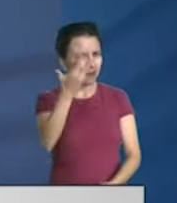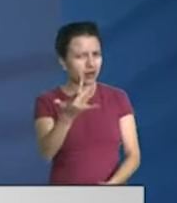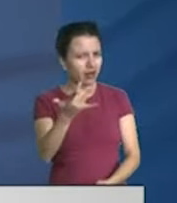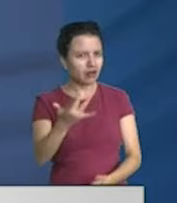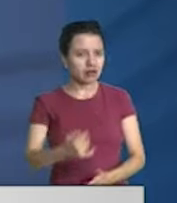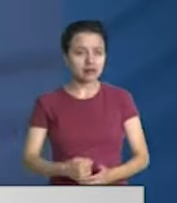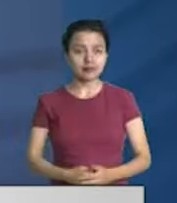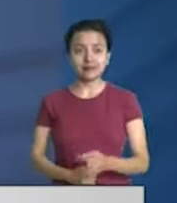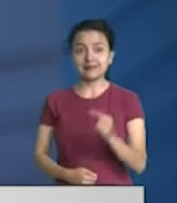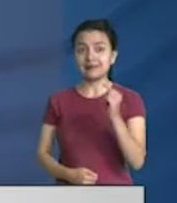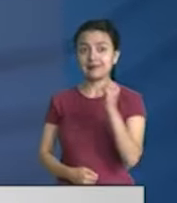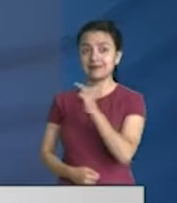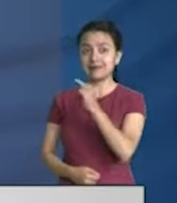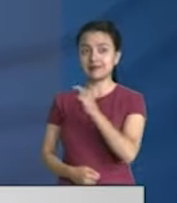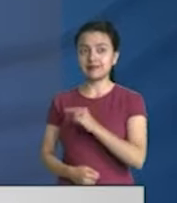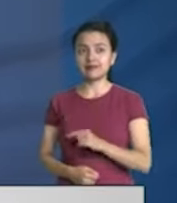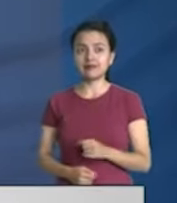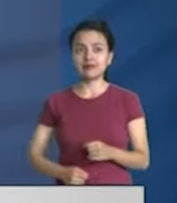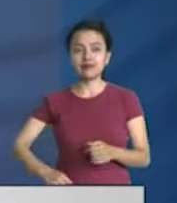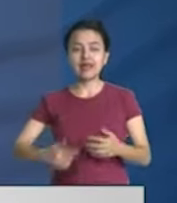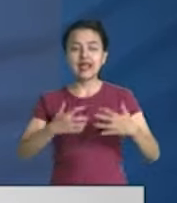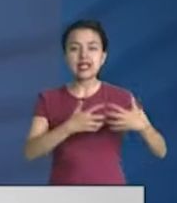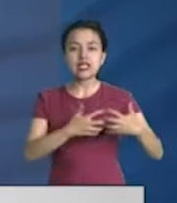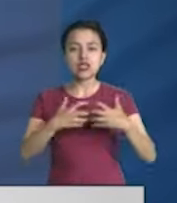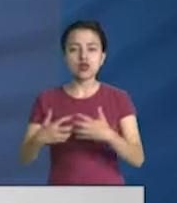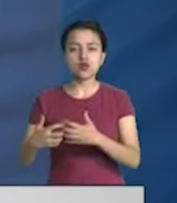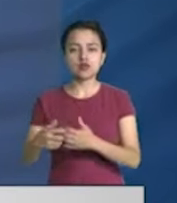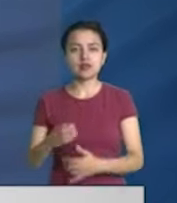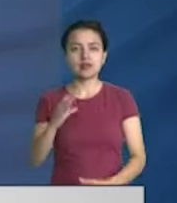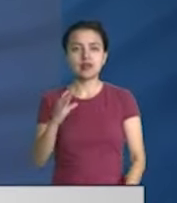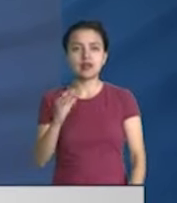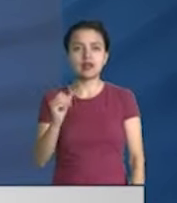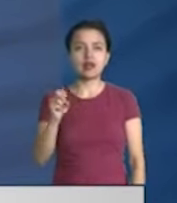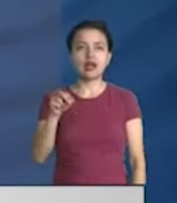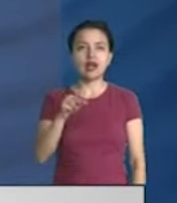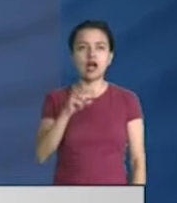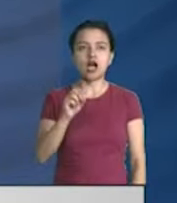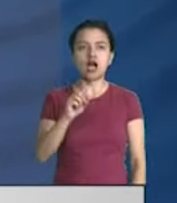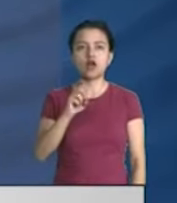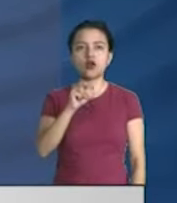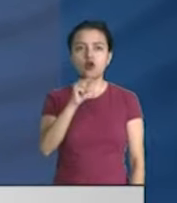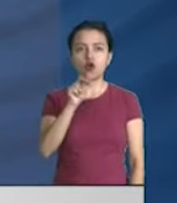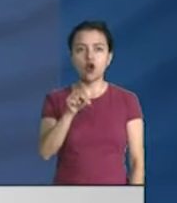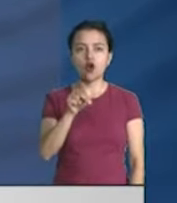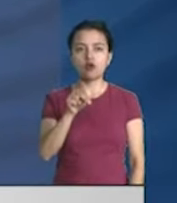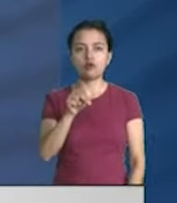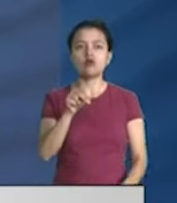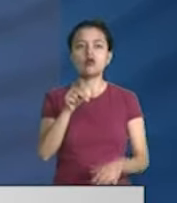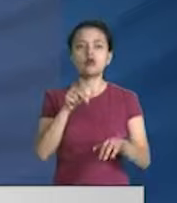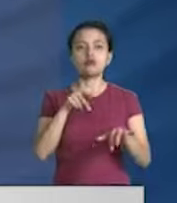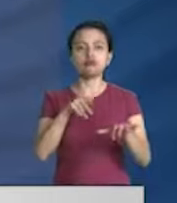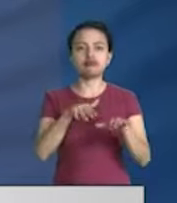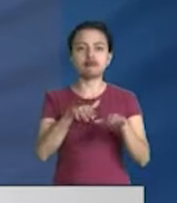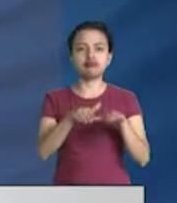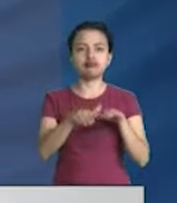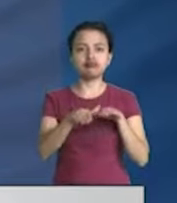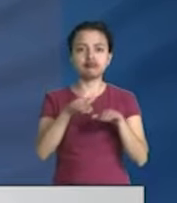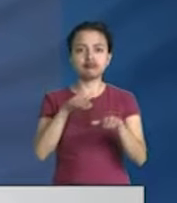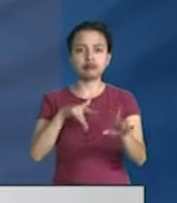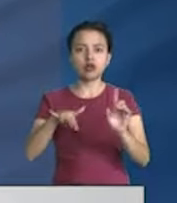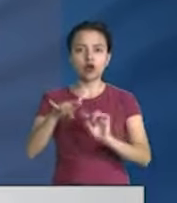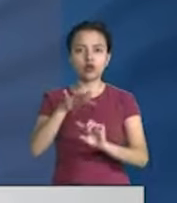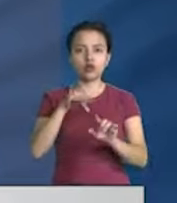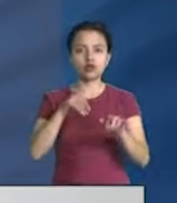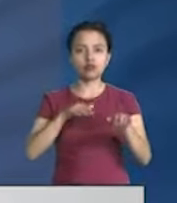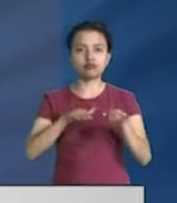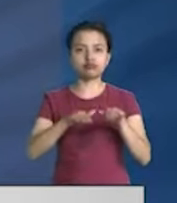Barranquilla por el estallido en la bodega de Industrias Canon, empresa dedicada a productos textiles para el hogar. La explosión se generó